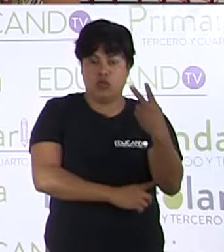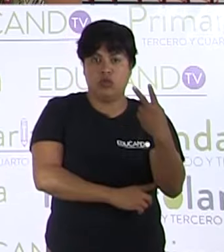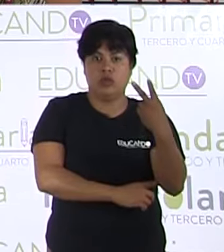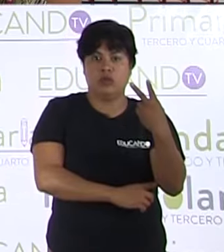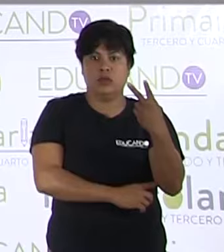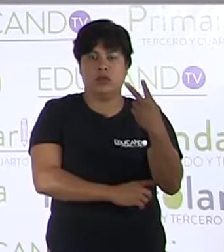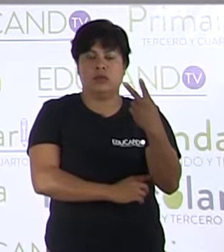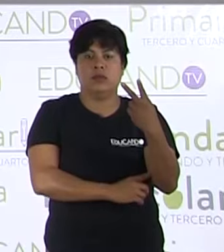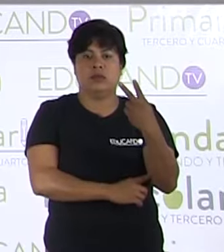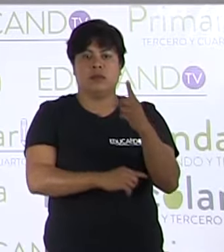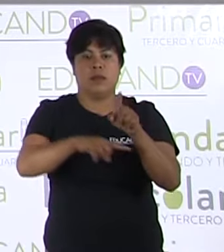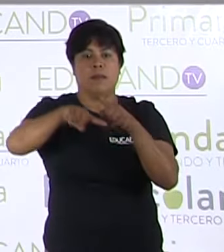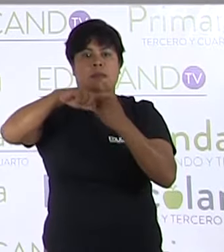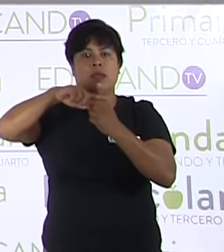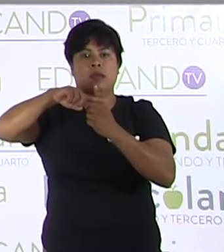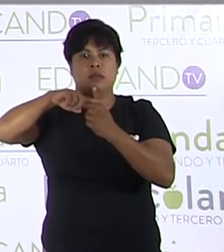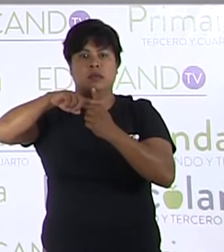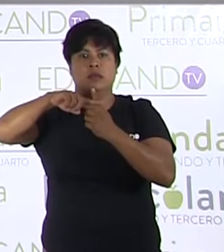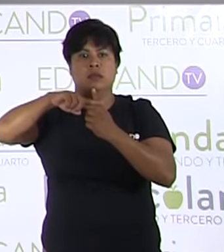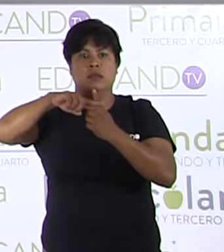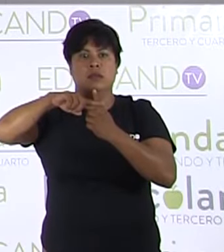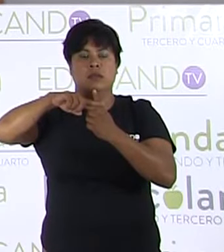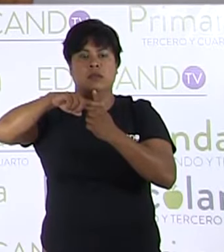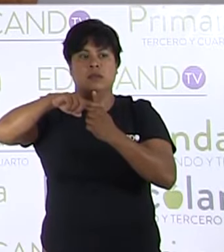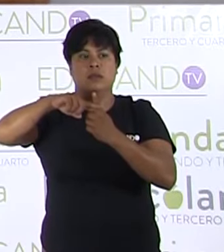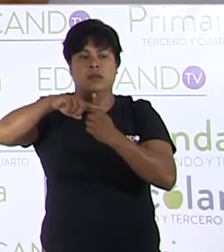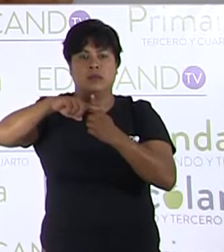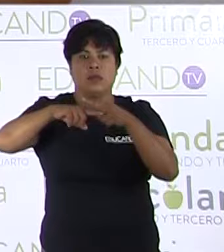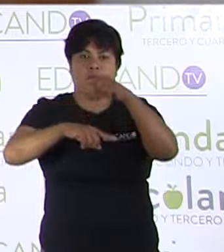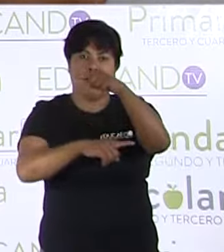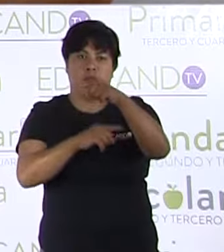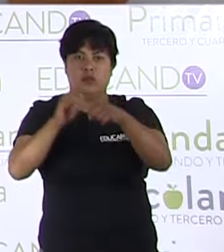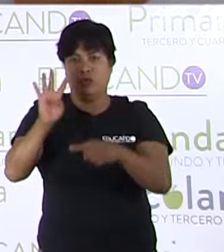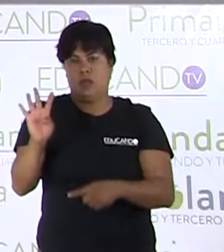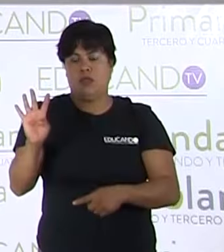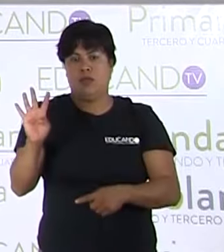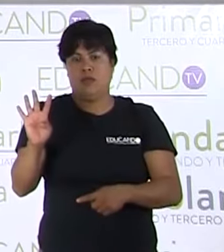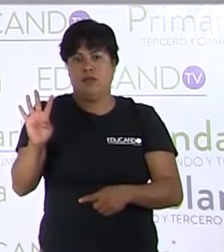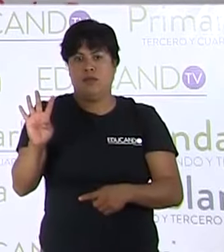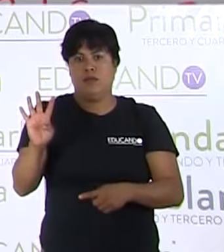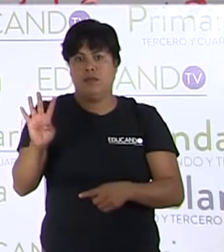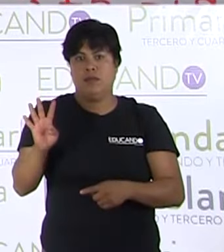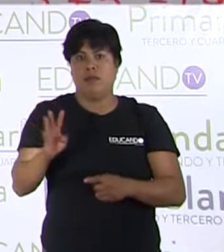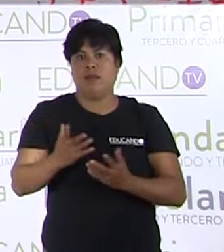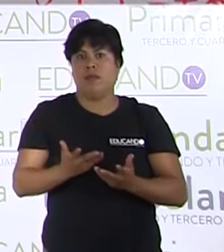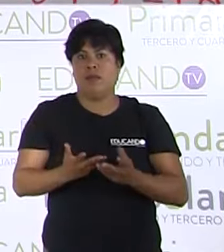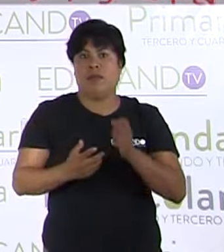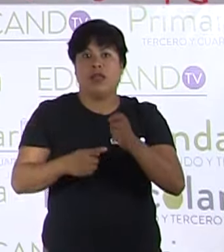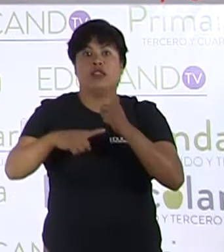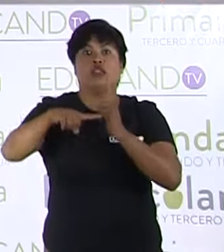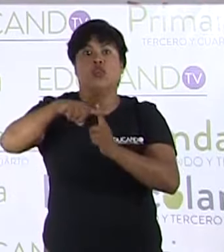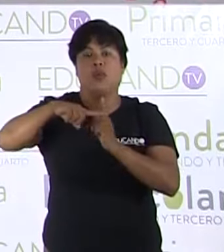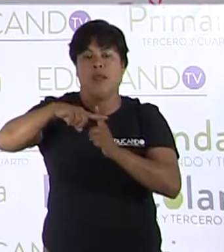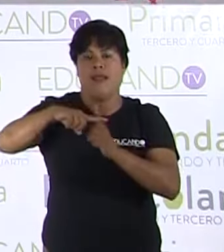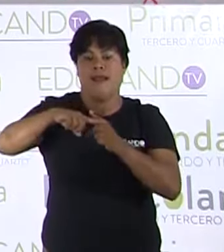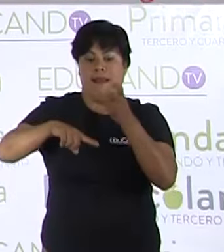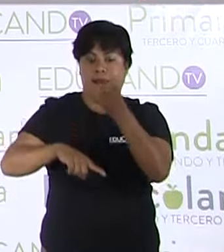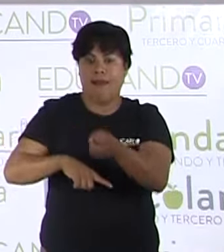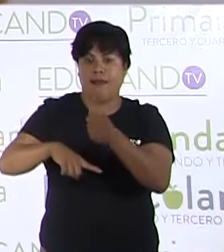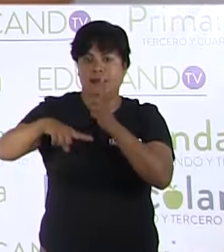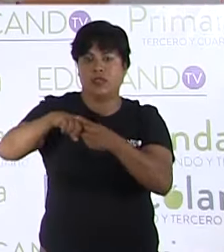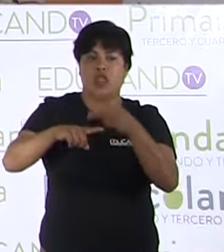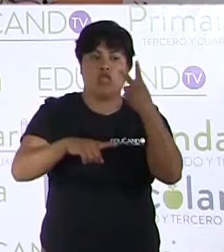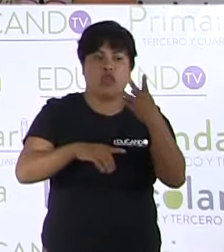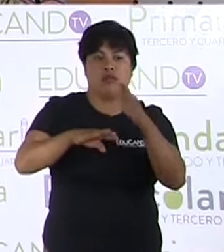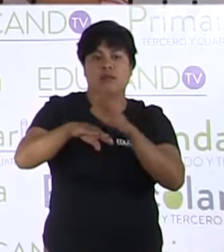-2 más - 4 es una suma 2 +